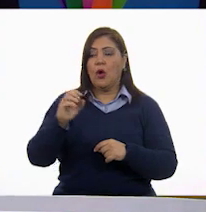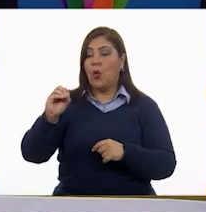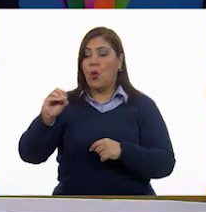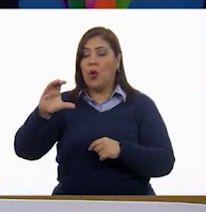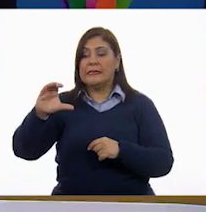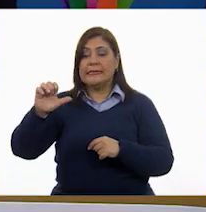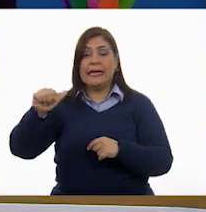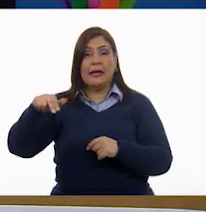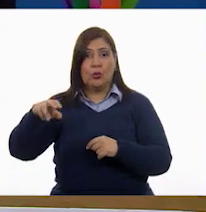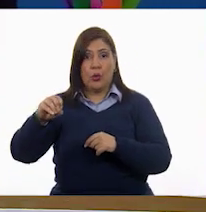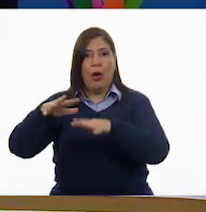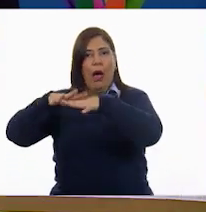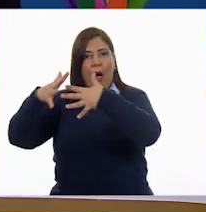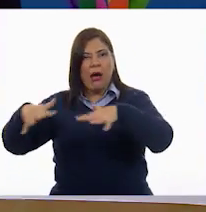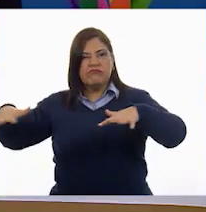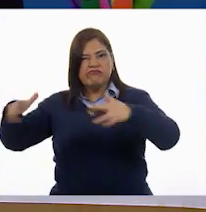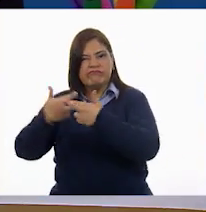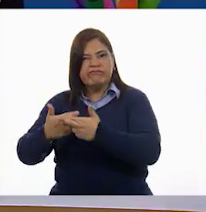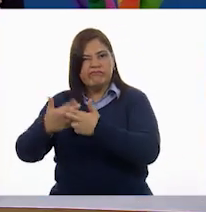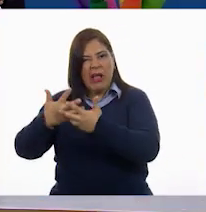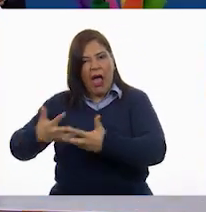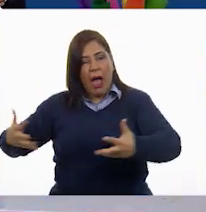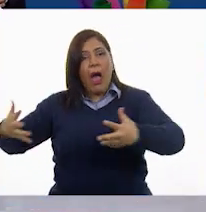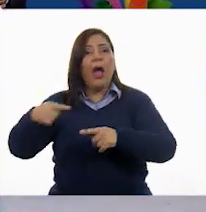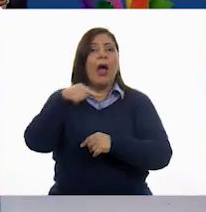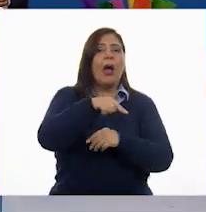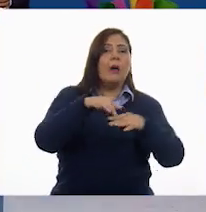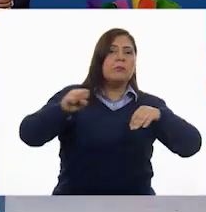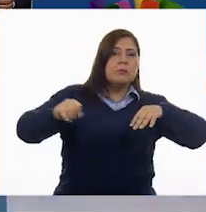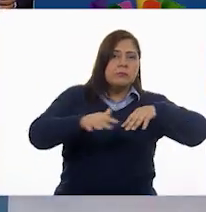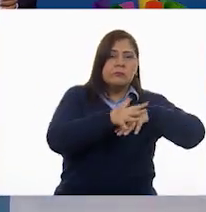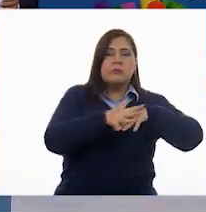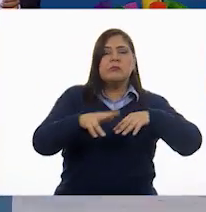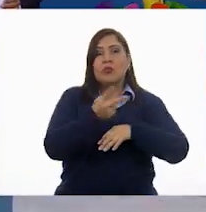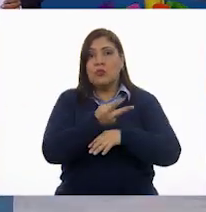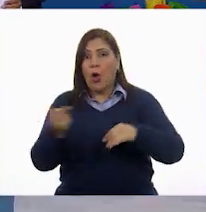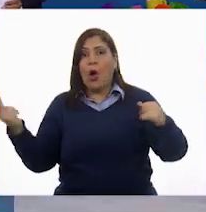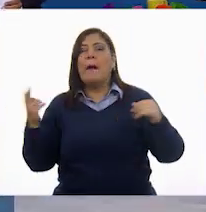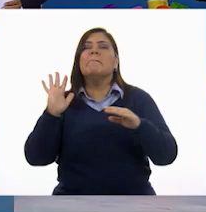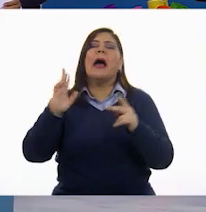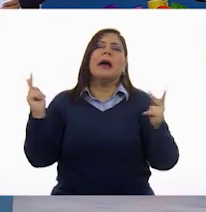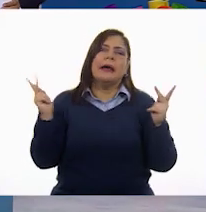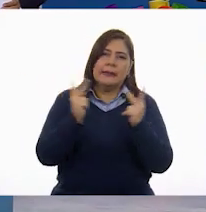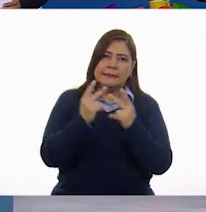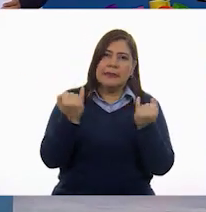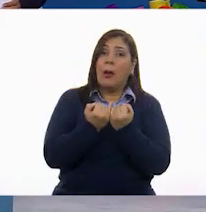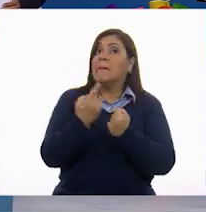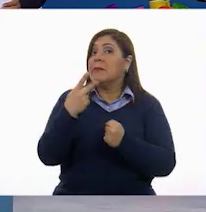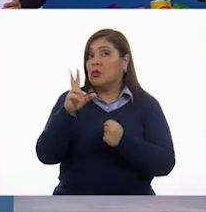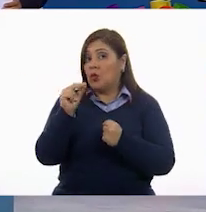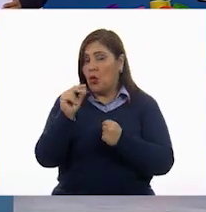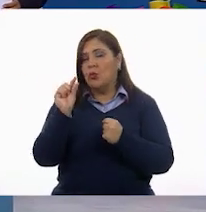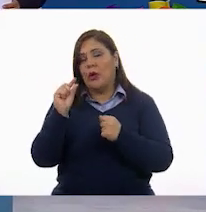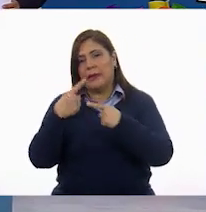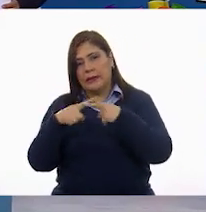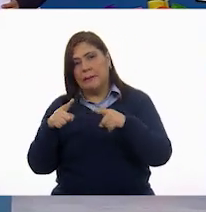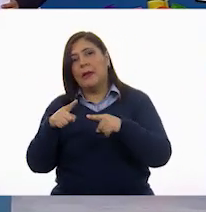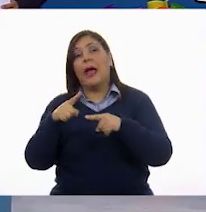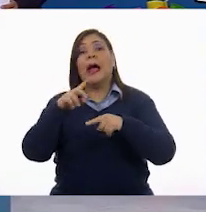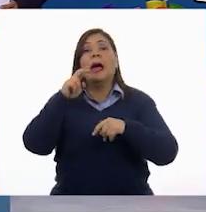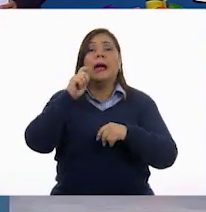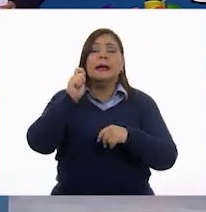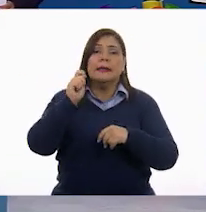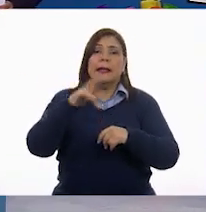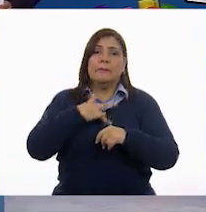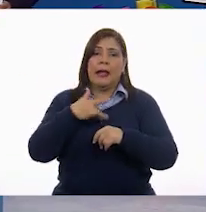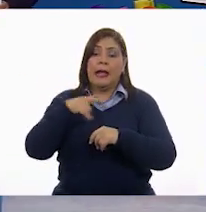mar. Pareciera que es lo mismo. Y sí, efectivamente, uno forma parte del otro. Pero la diferencia es que mientras que el mar es muy profundo,